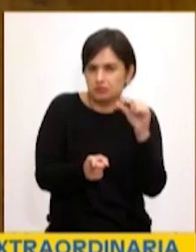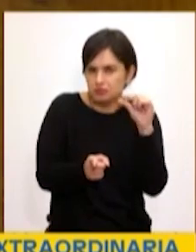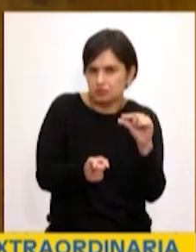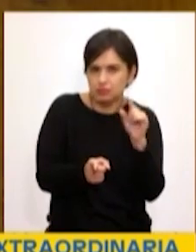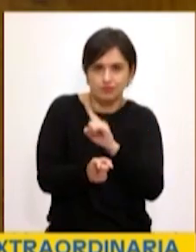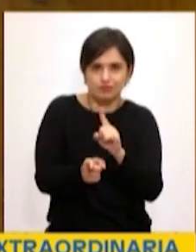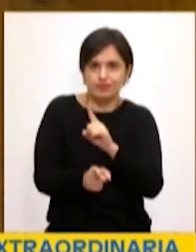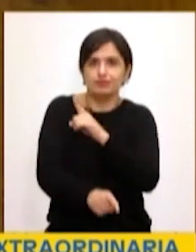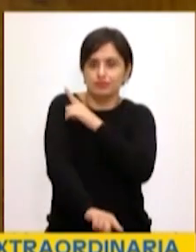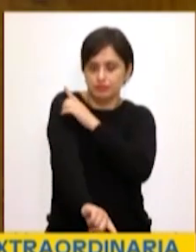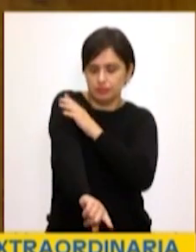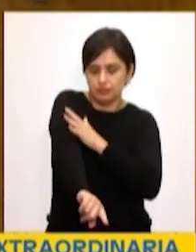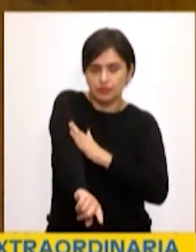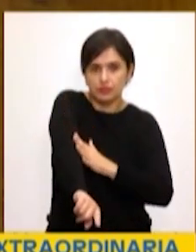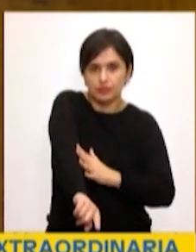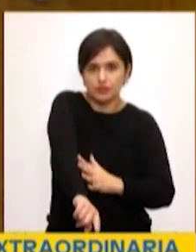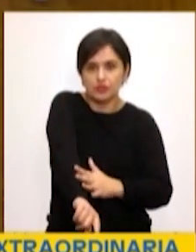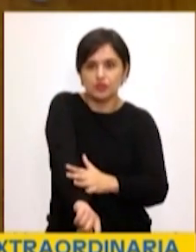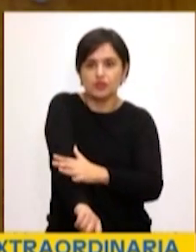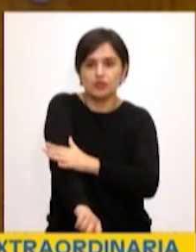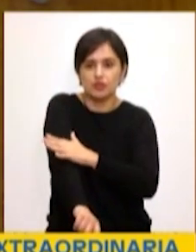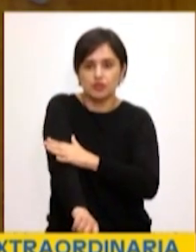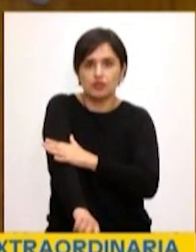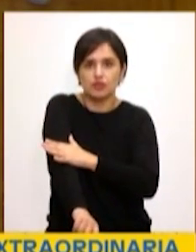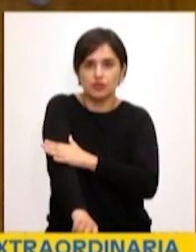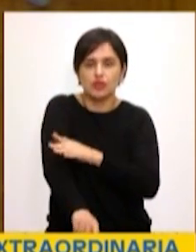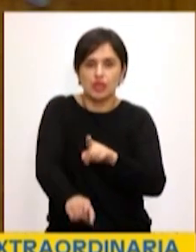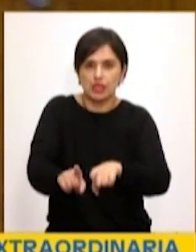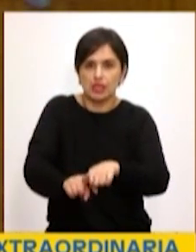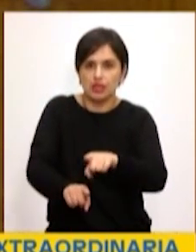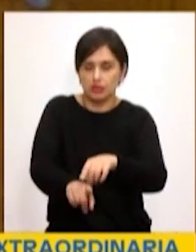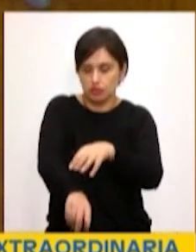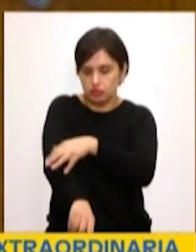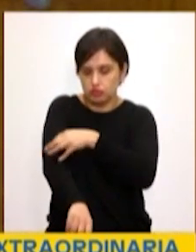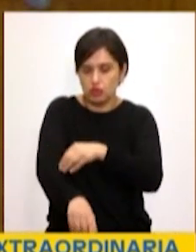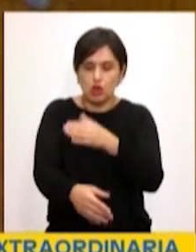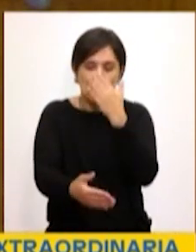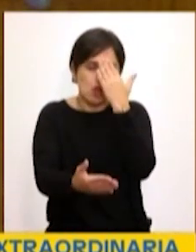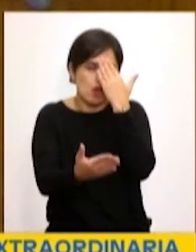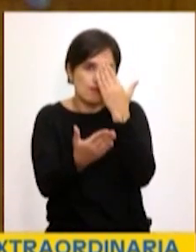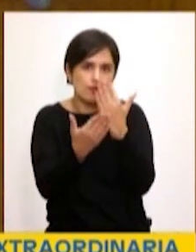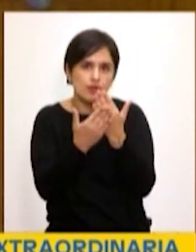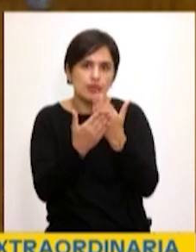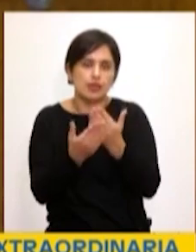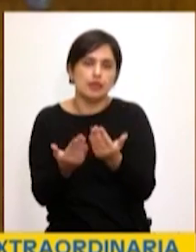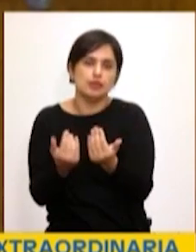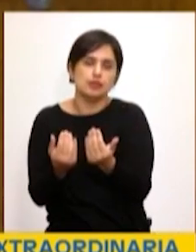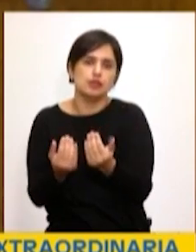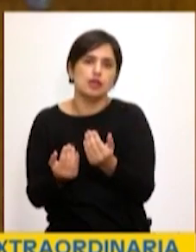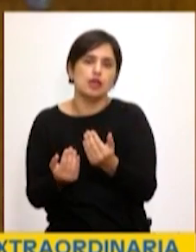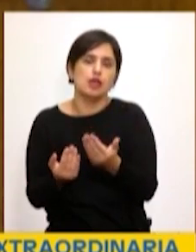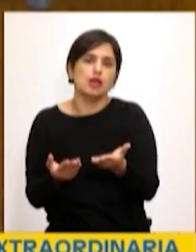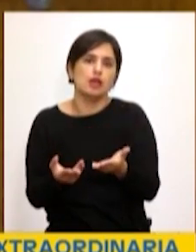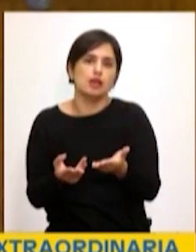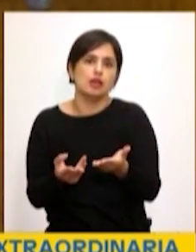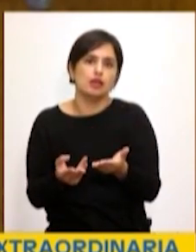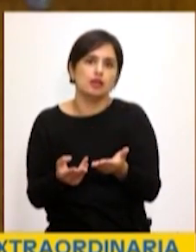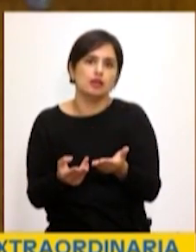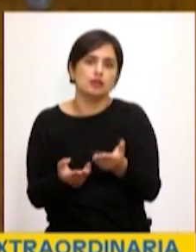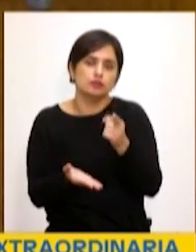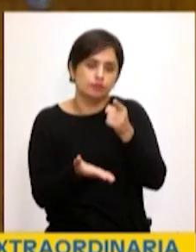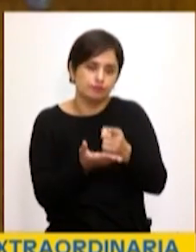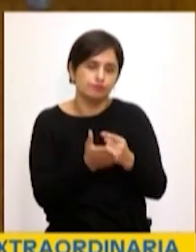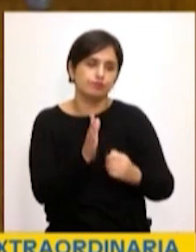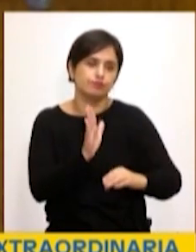un extenso enorme territorio que evidentemente está siendo enfrentado a la necesidad de recurrir a estos estados objeto de